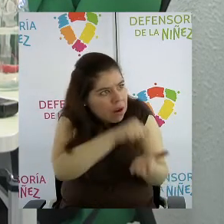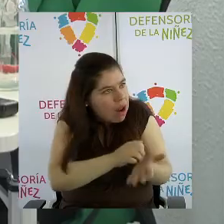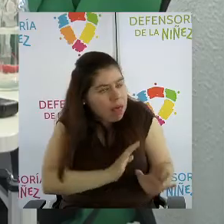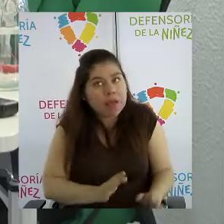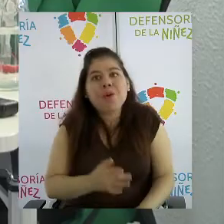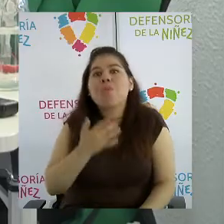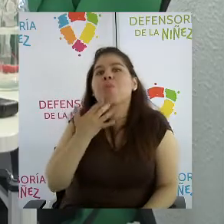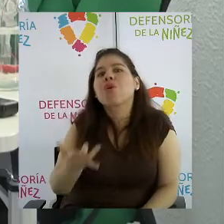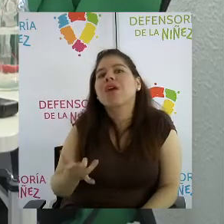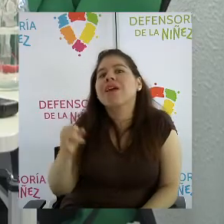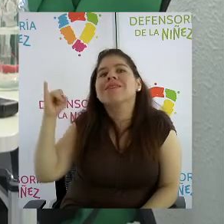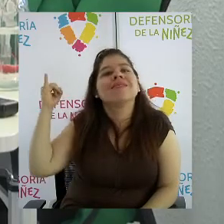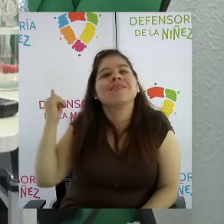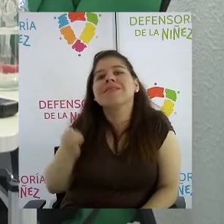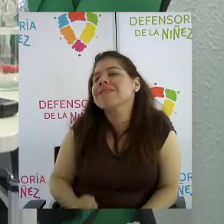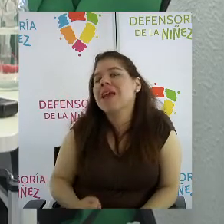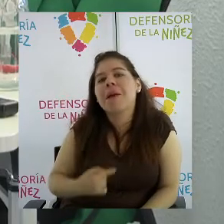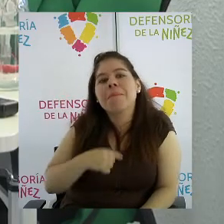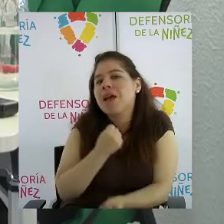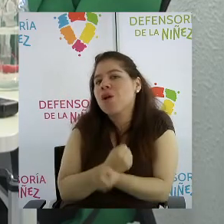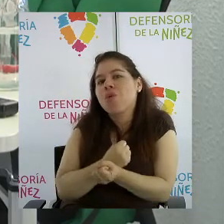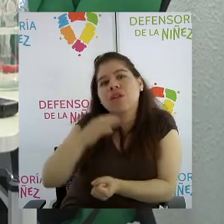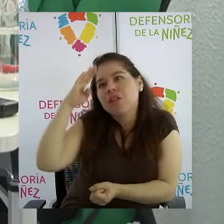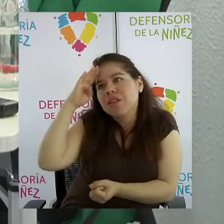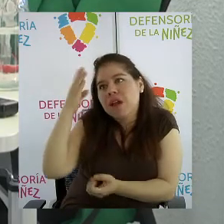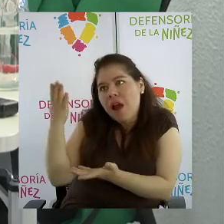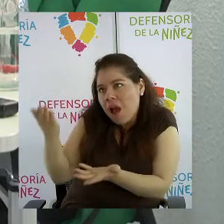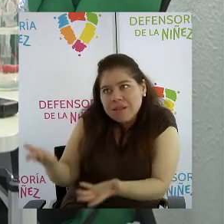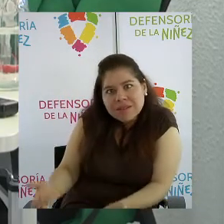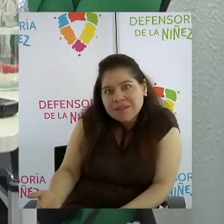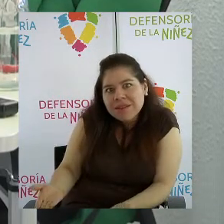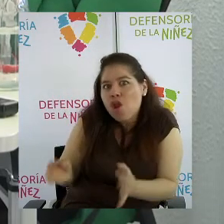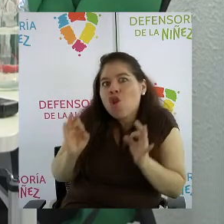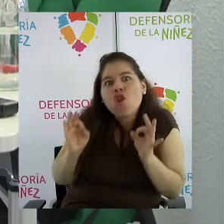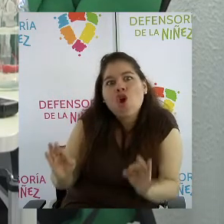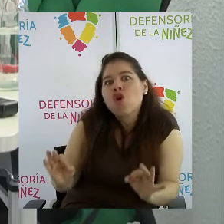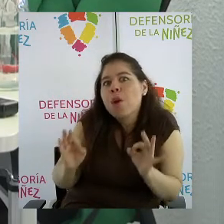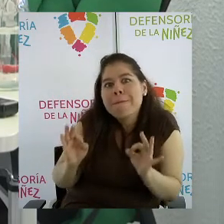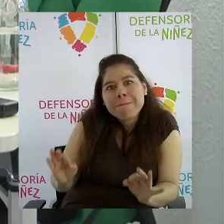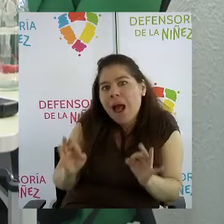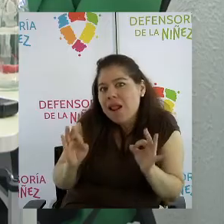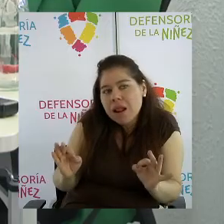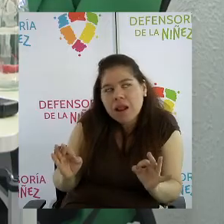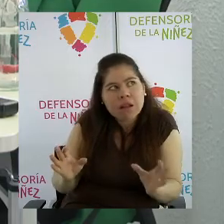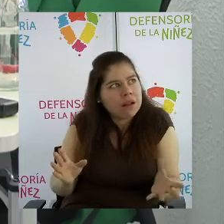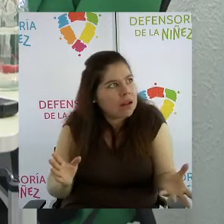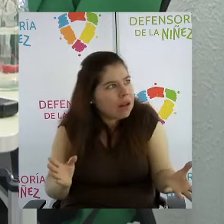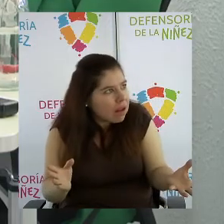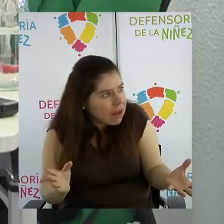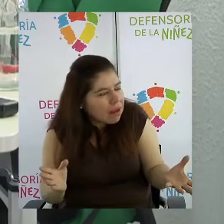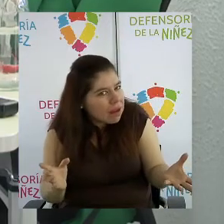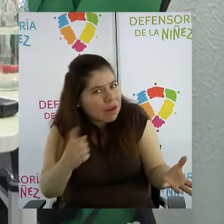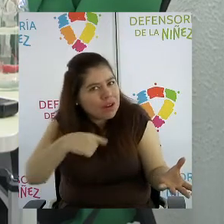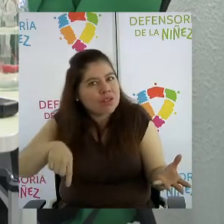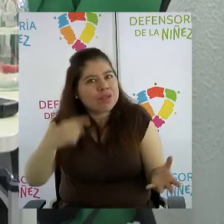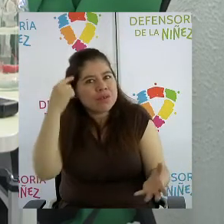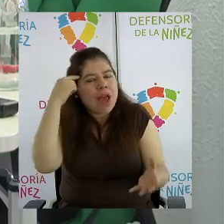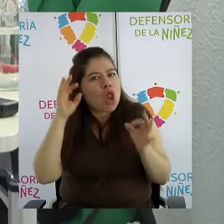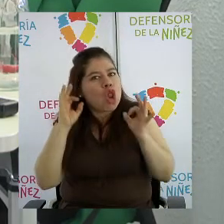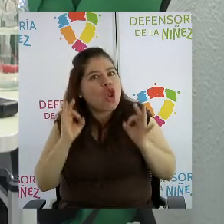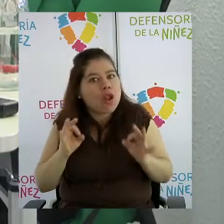porque eso hacen siempre cuando a uno lo detienen. Estamos hablando de una normalización en los propios